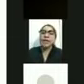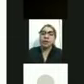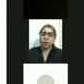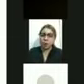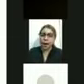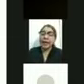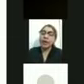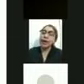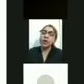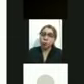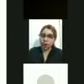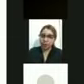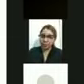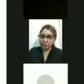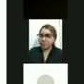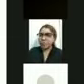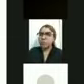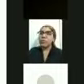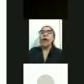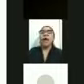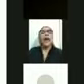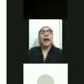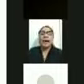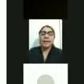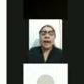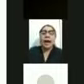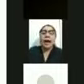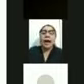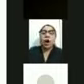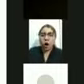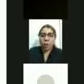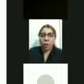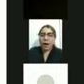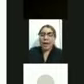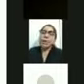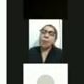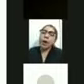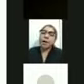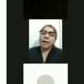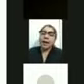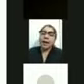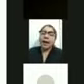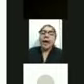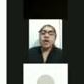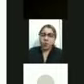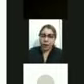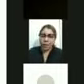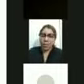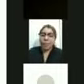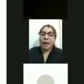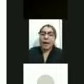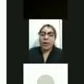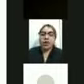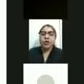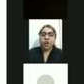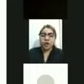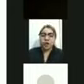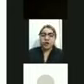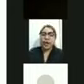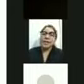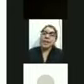de escritura y de lectura, es cómo éste puede brindar la ayuda para